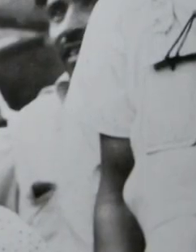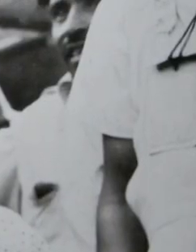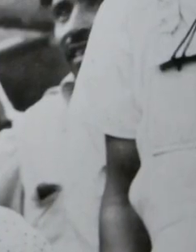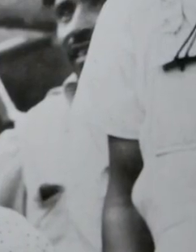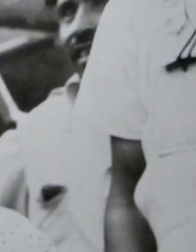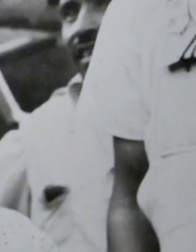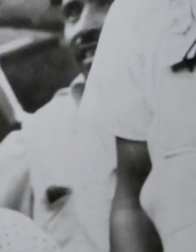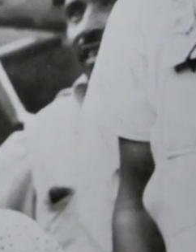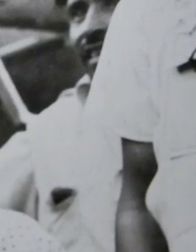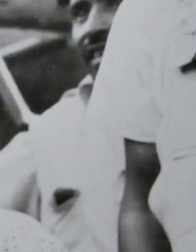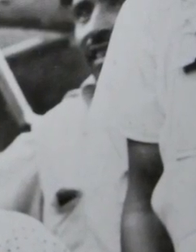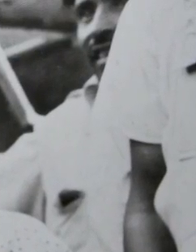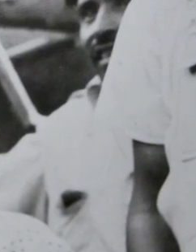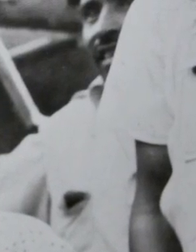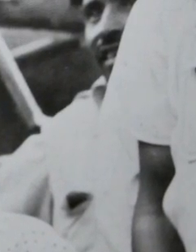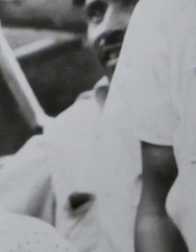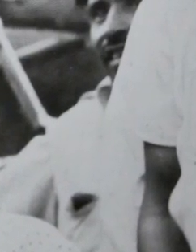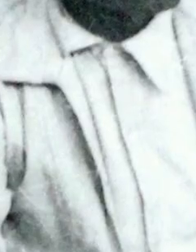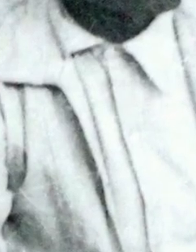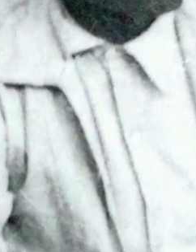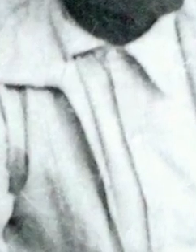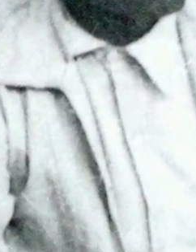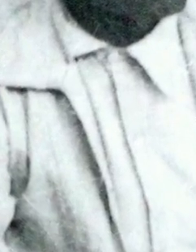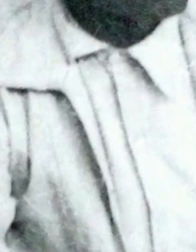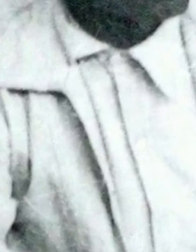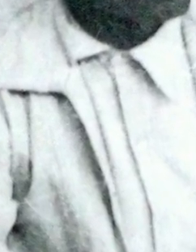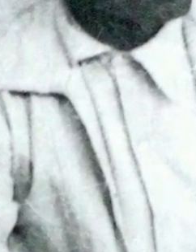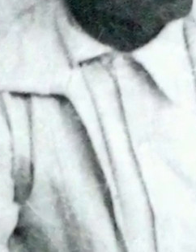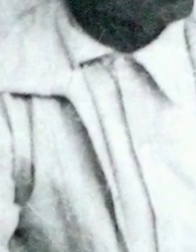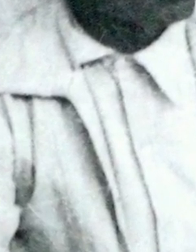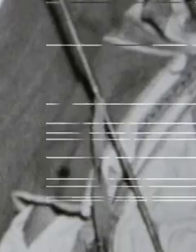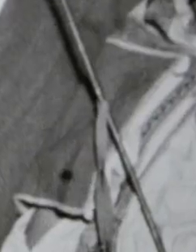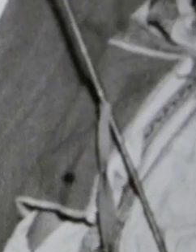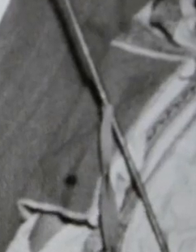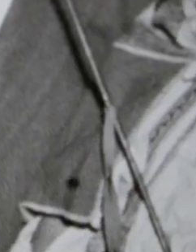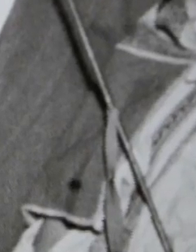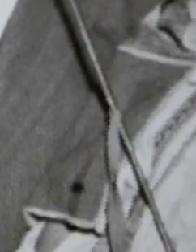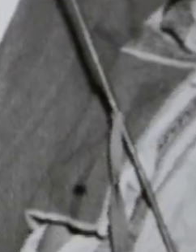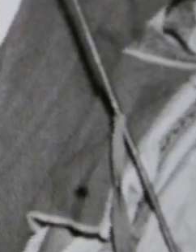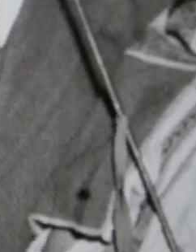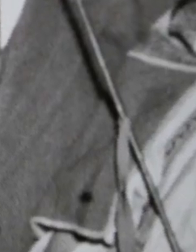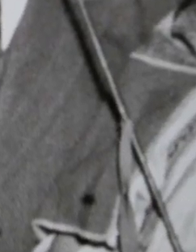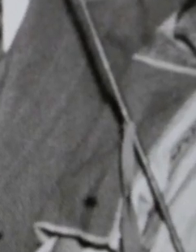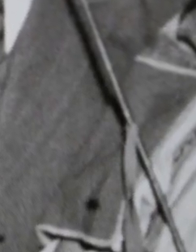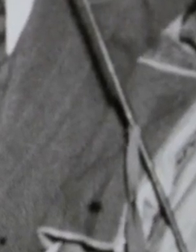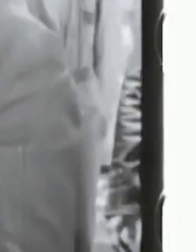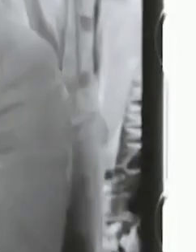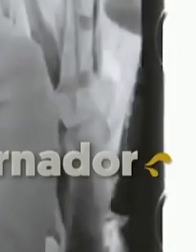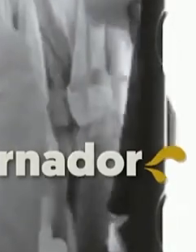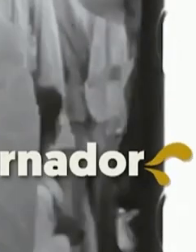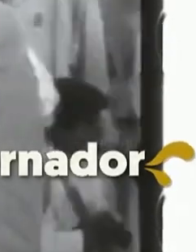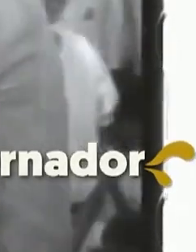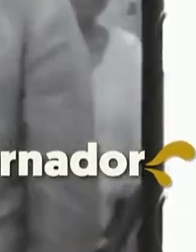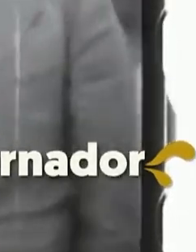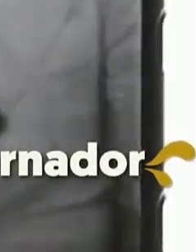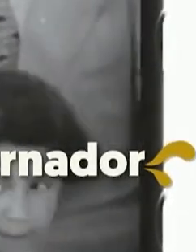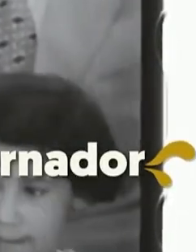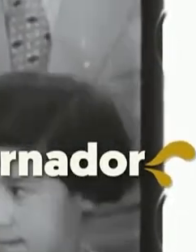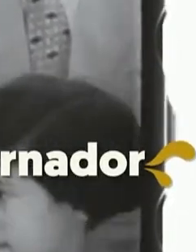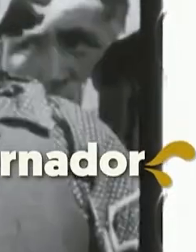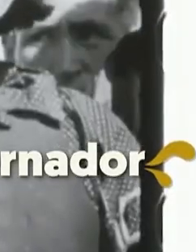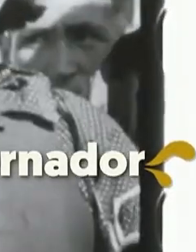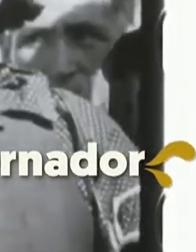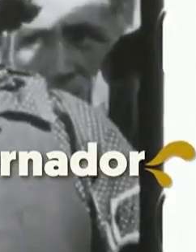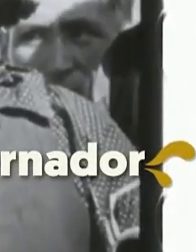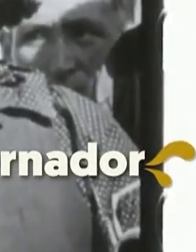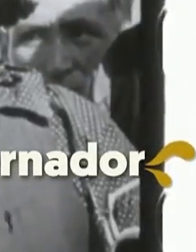historia. Valentía, lealtad, sencillez, austeridad y solidaridad. En 1928,